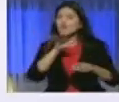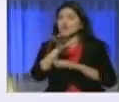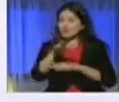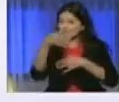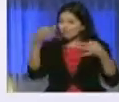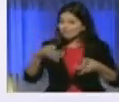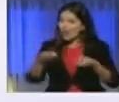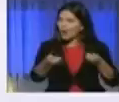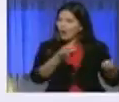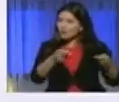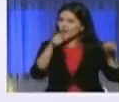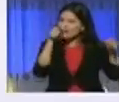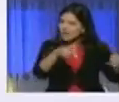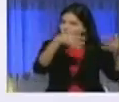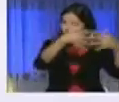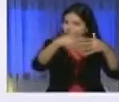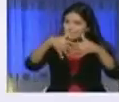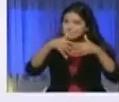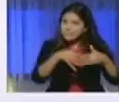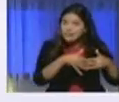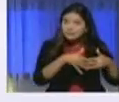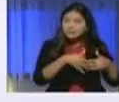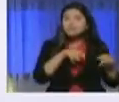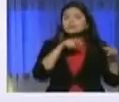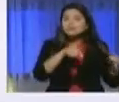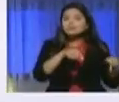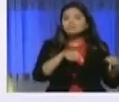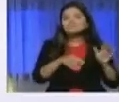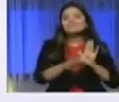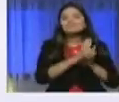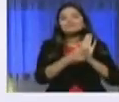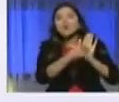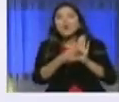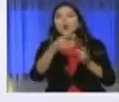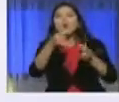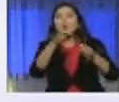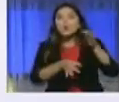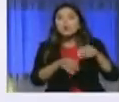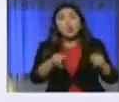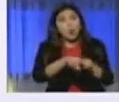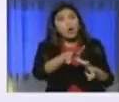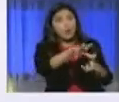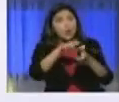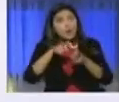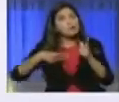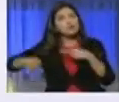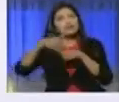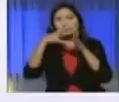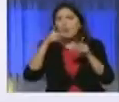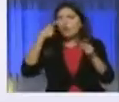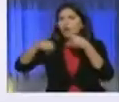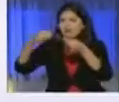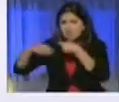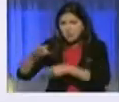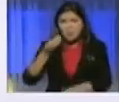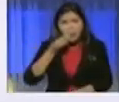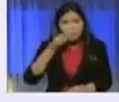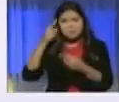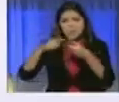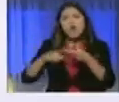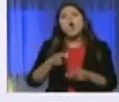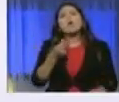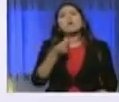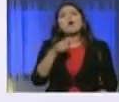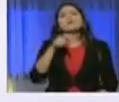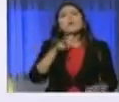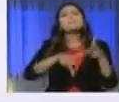de ese producto tendría el precio justo como cobramos todos nuestros bienes y servicios. ¿Cuánto cuesta el metro de